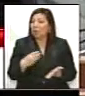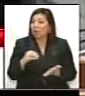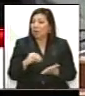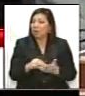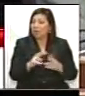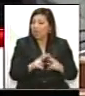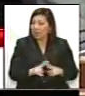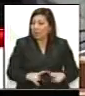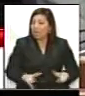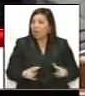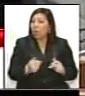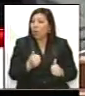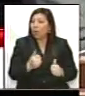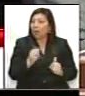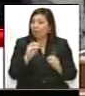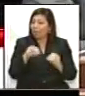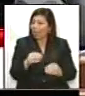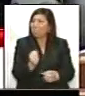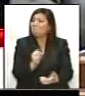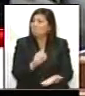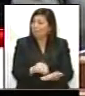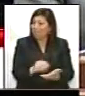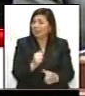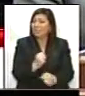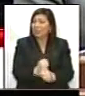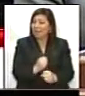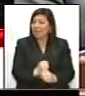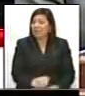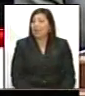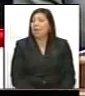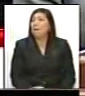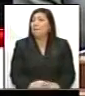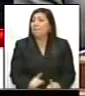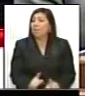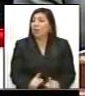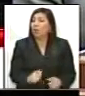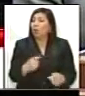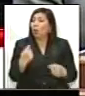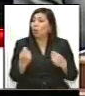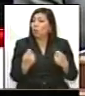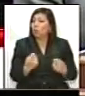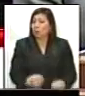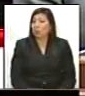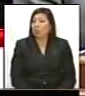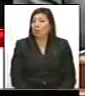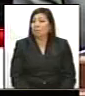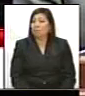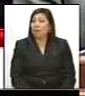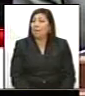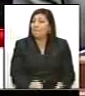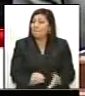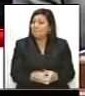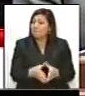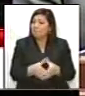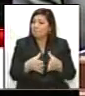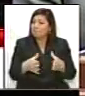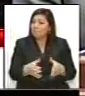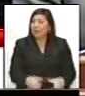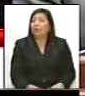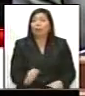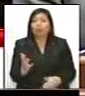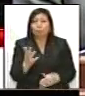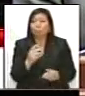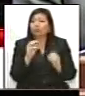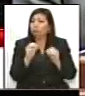valor. ¿Cuál da trabajo, señora presidenta? El turismo es un motor, es una industria sin chimeneas que